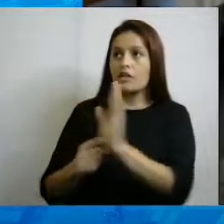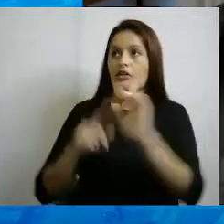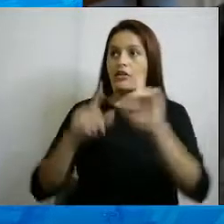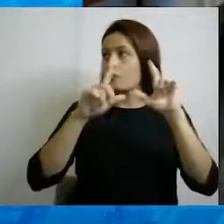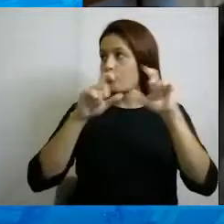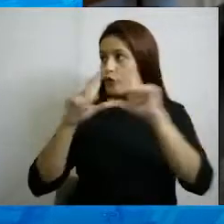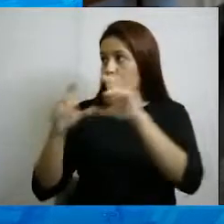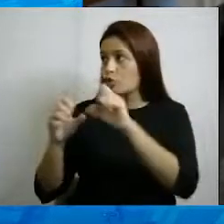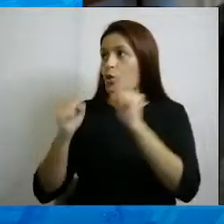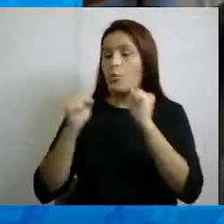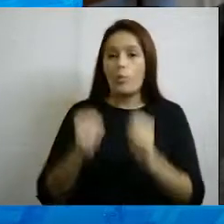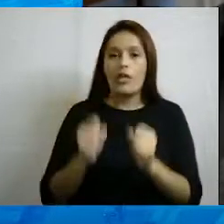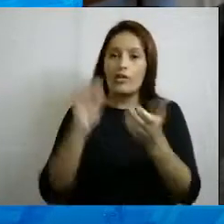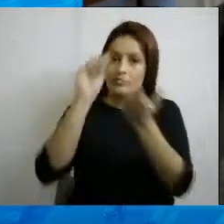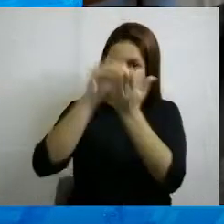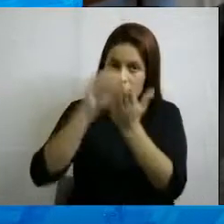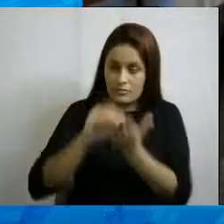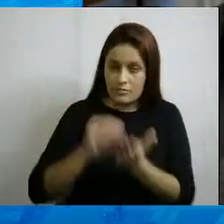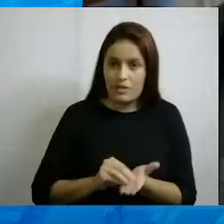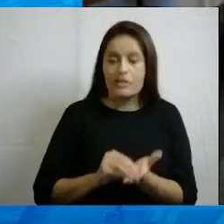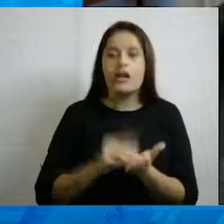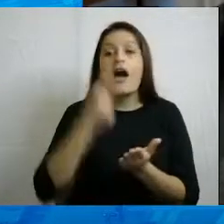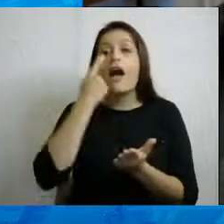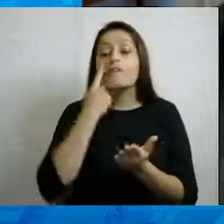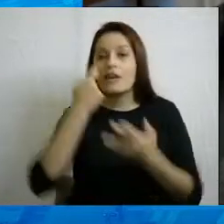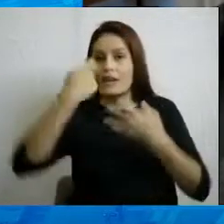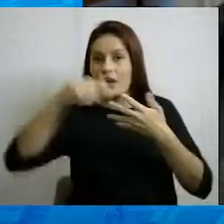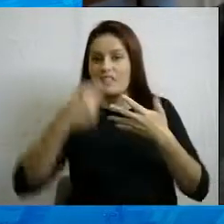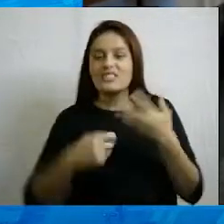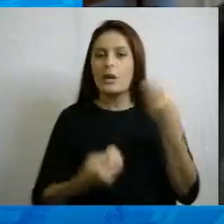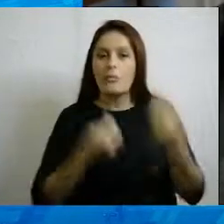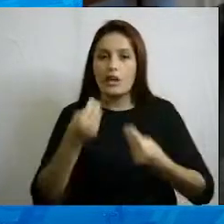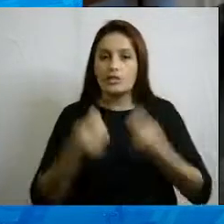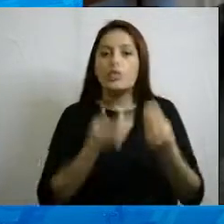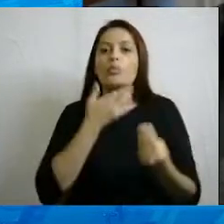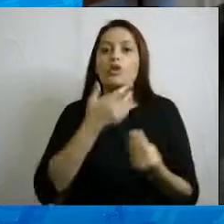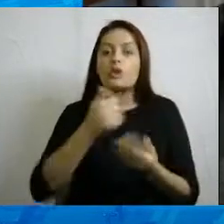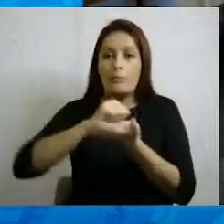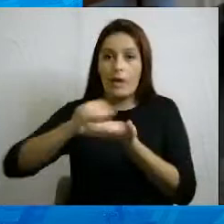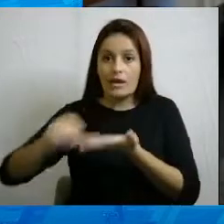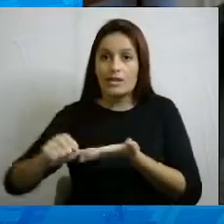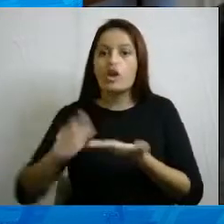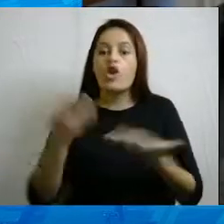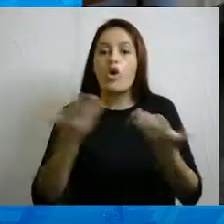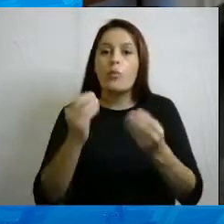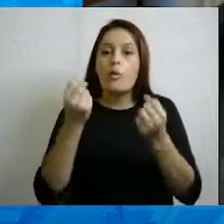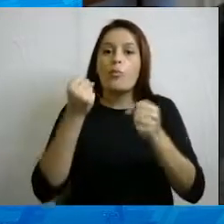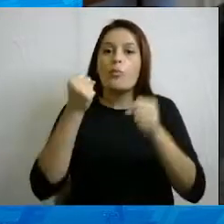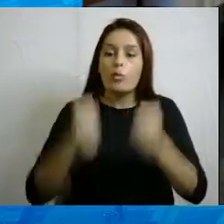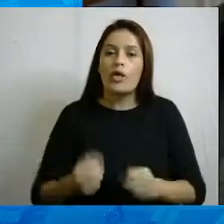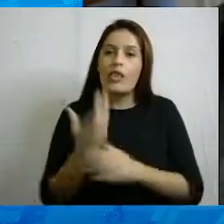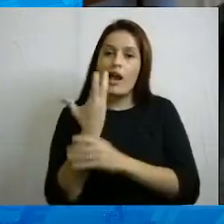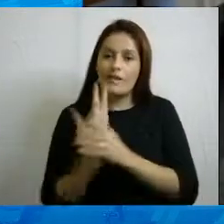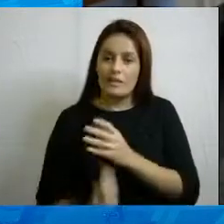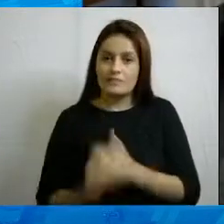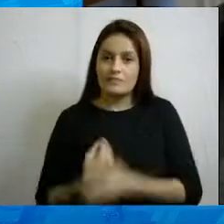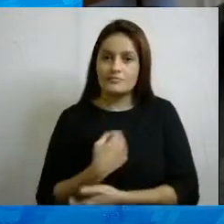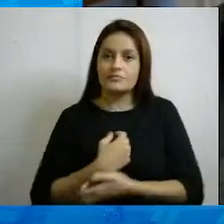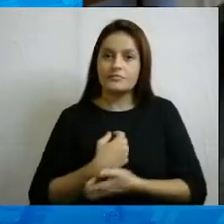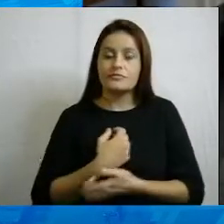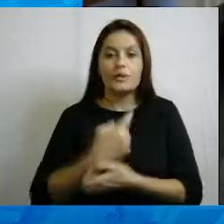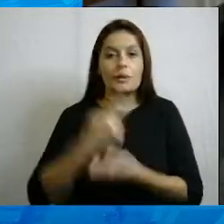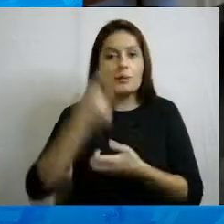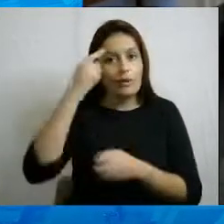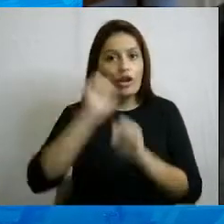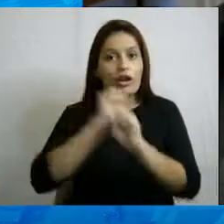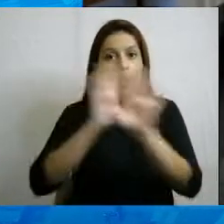puedan tomar los datos para revisar qué fue lo que pasó, qué es lo que aparece en el parte y cómo se puede resolver. Pero dejar en claro